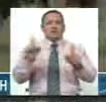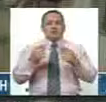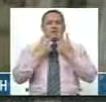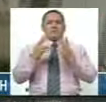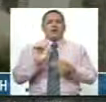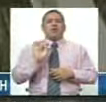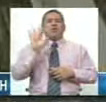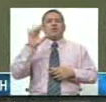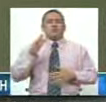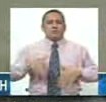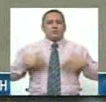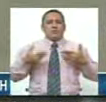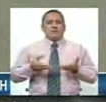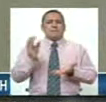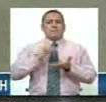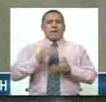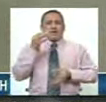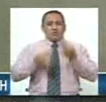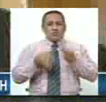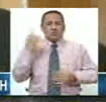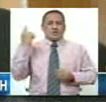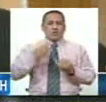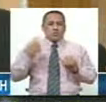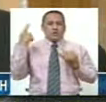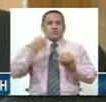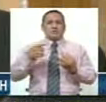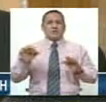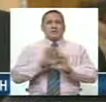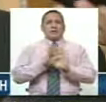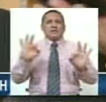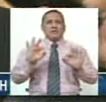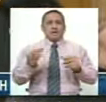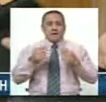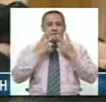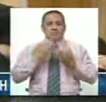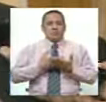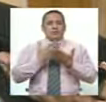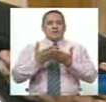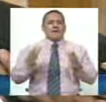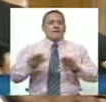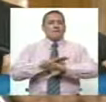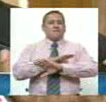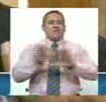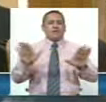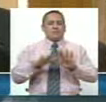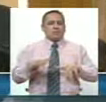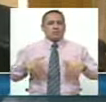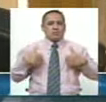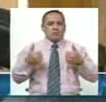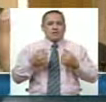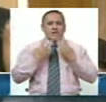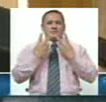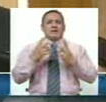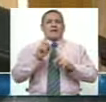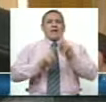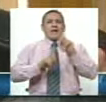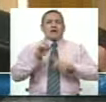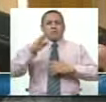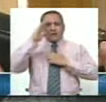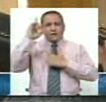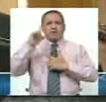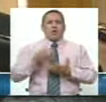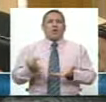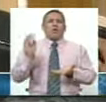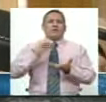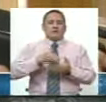otros posibles juicios contra los comandos. Ahora sí está absolutamente cerrada la posibilidad de que algún comando pueda